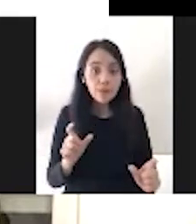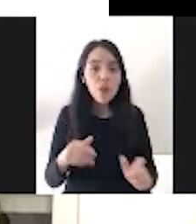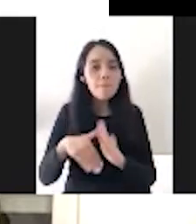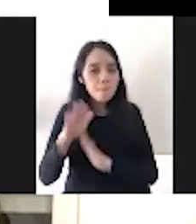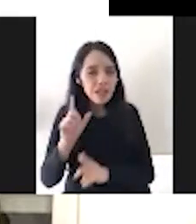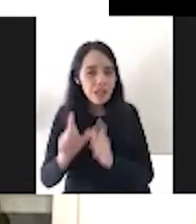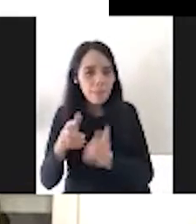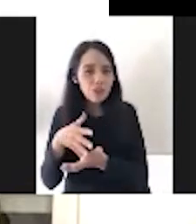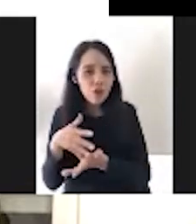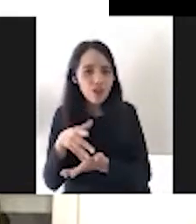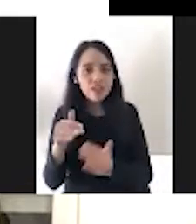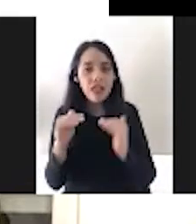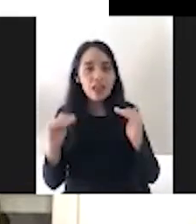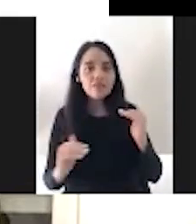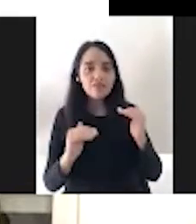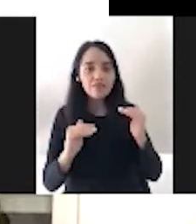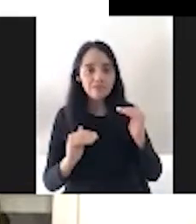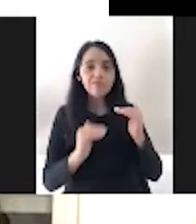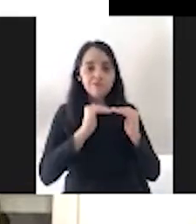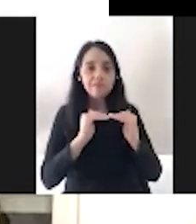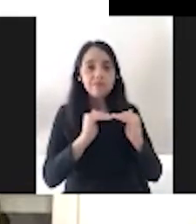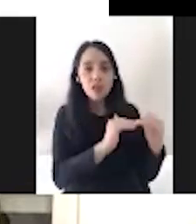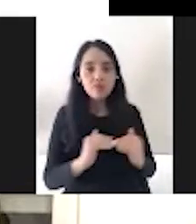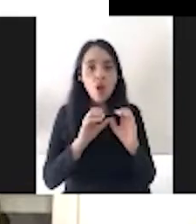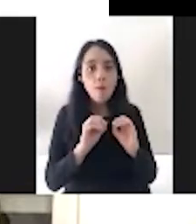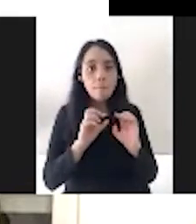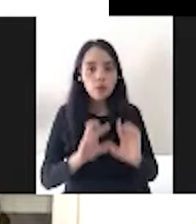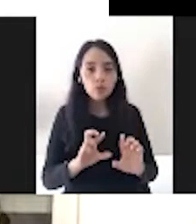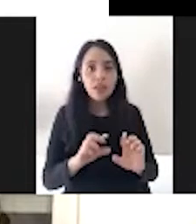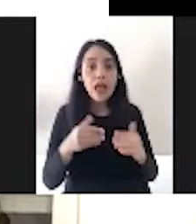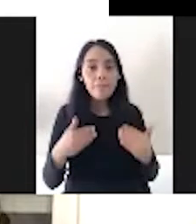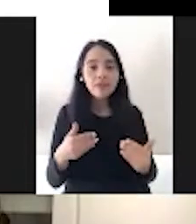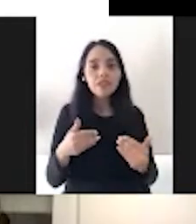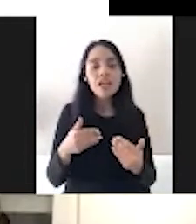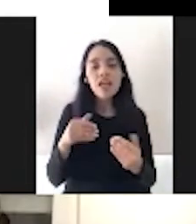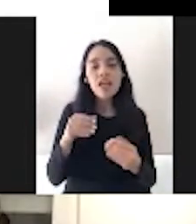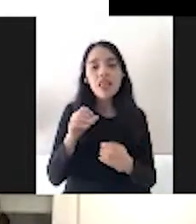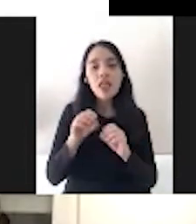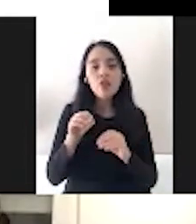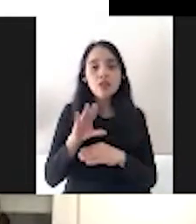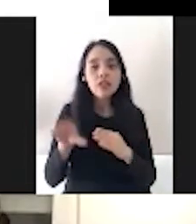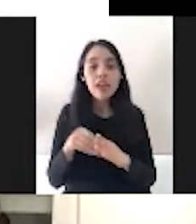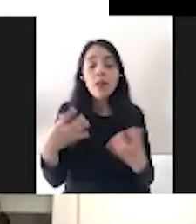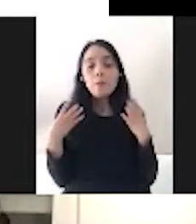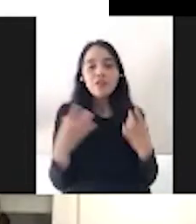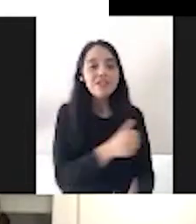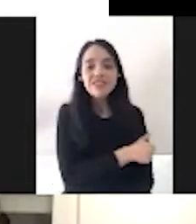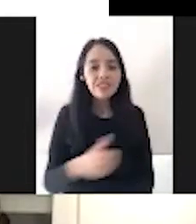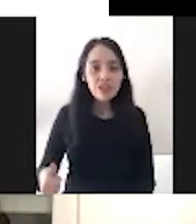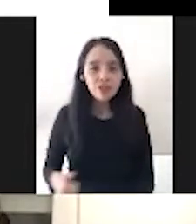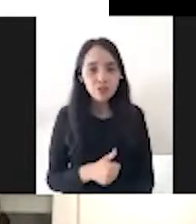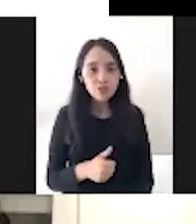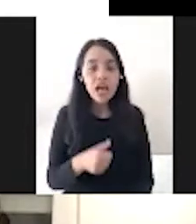tengan las mismas oportunidades en su formación, y que finalmente que la educación inclusiva es responsabilidad de todos. Y eso es lo que tenemos